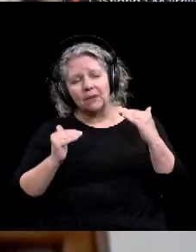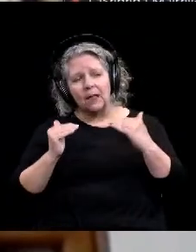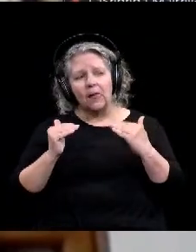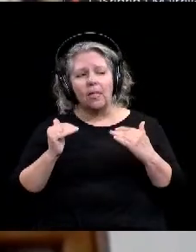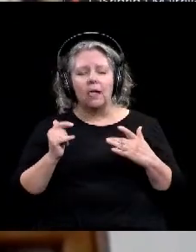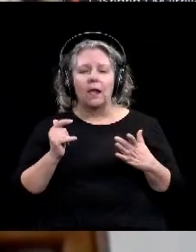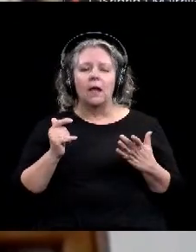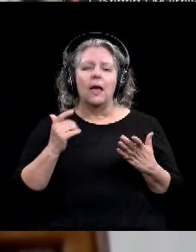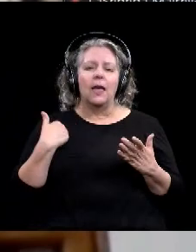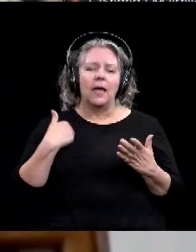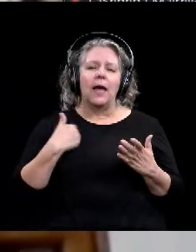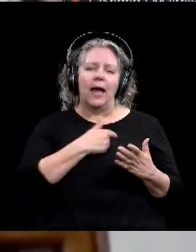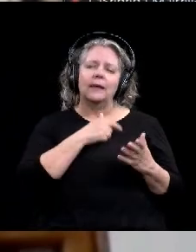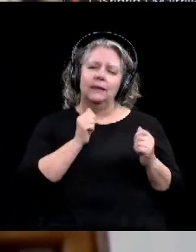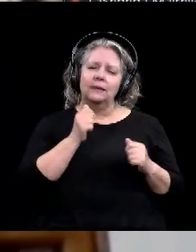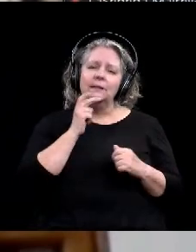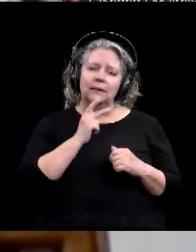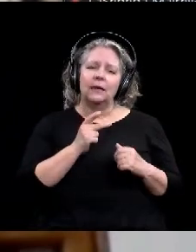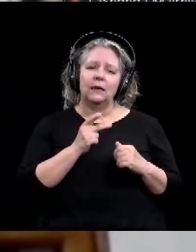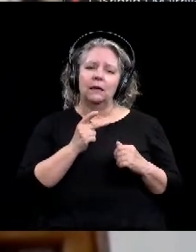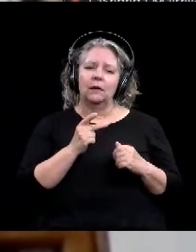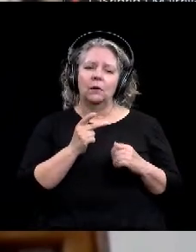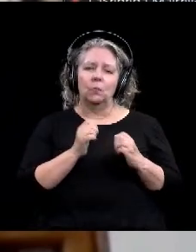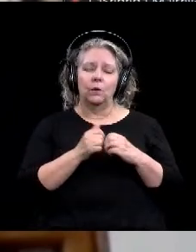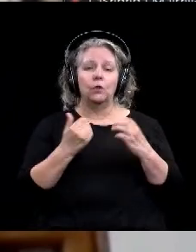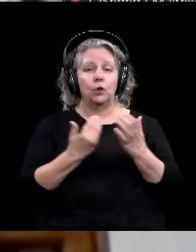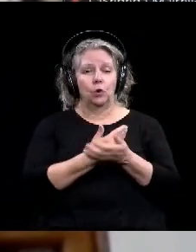la ciudad está haciendo